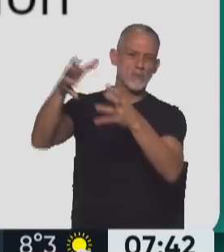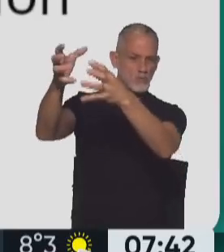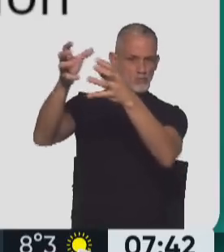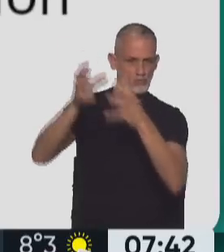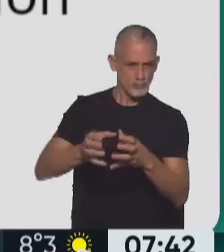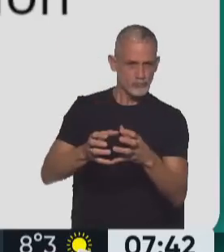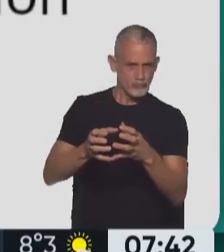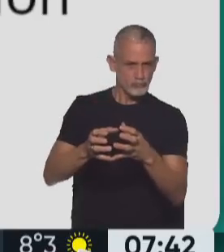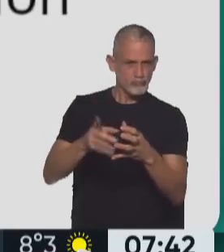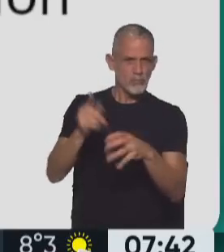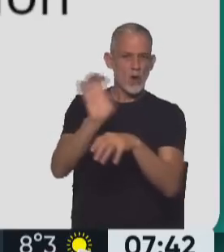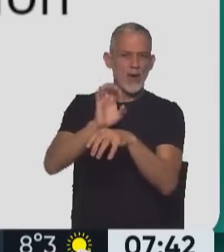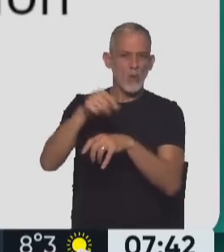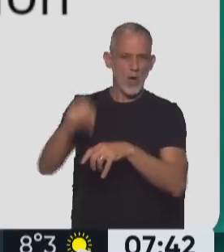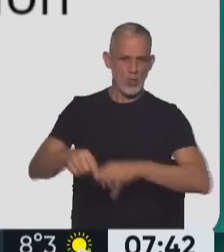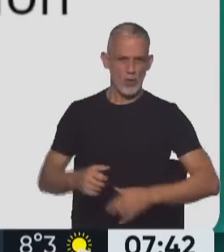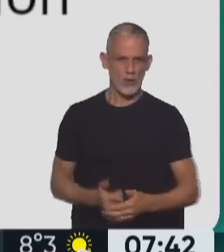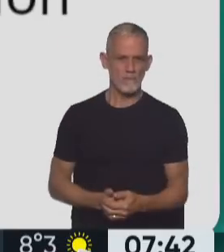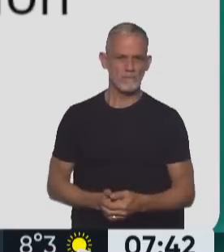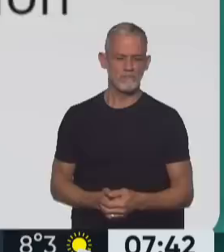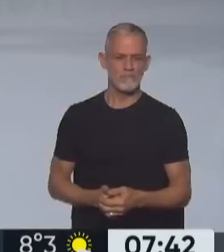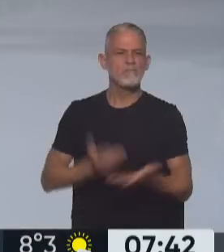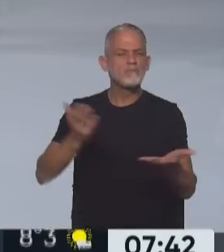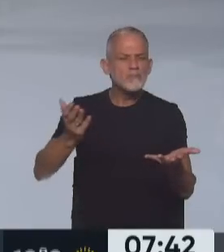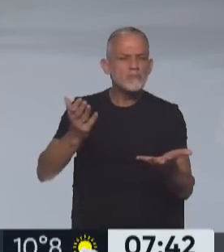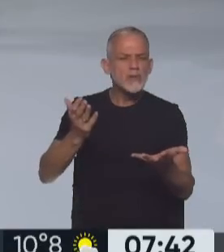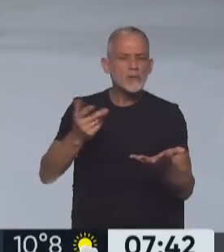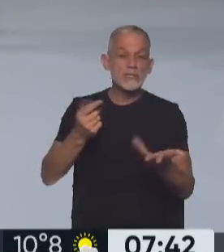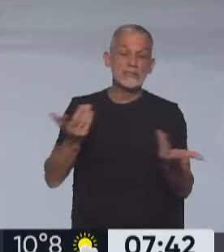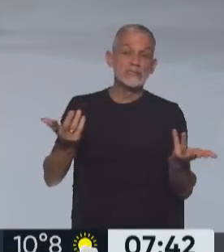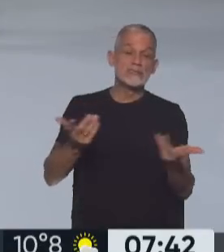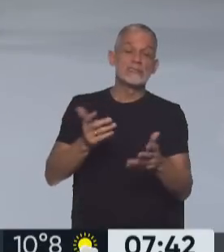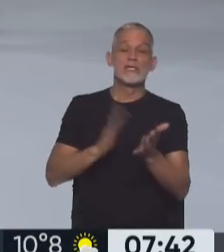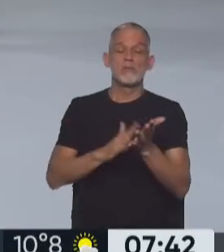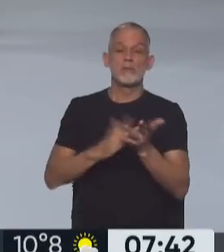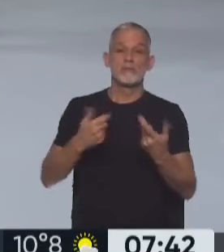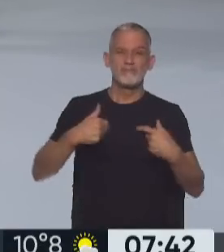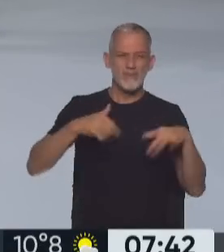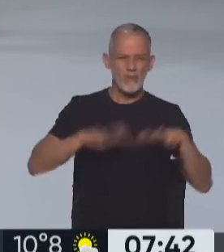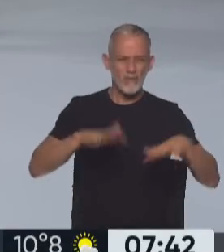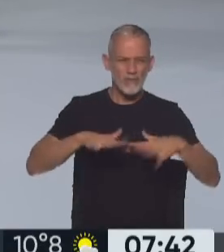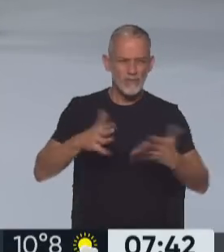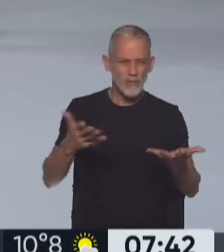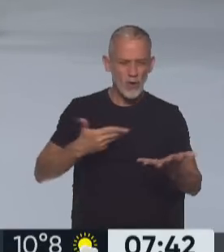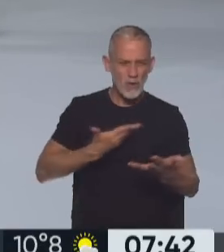delegación llegará al país. Dime que te diga, está demostrando una debilidad